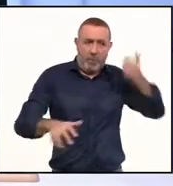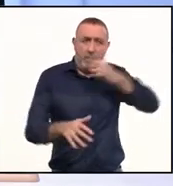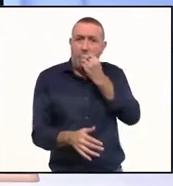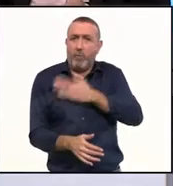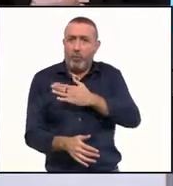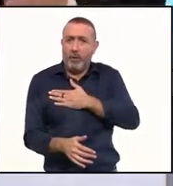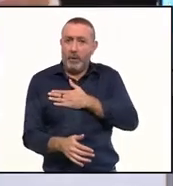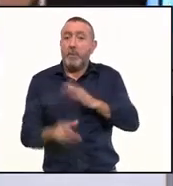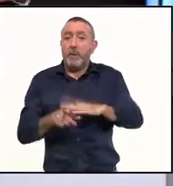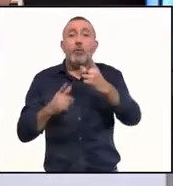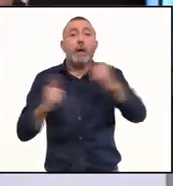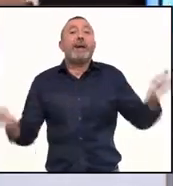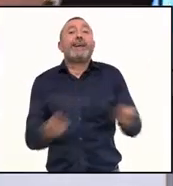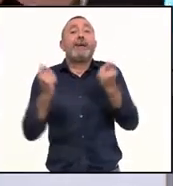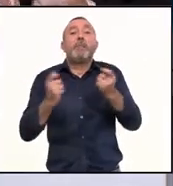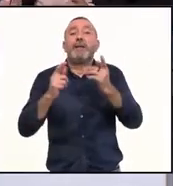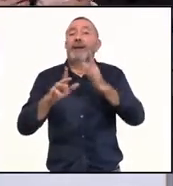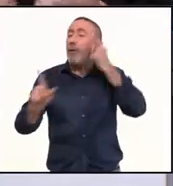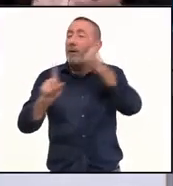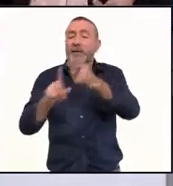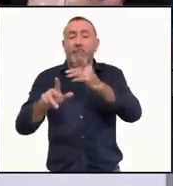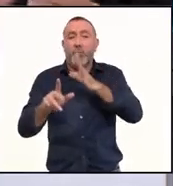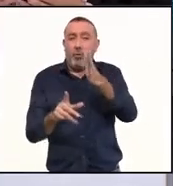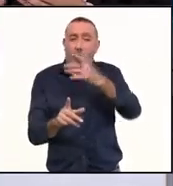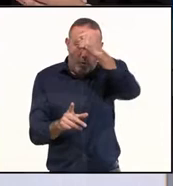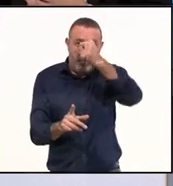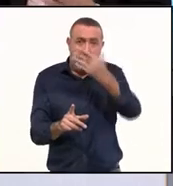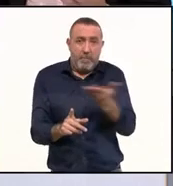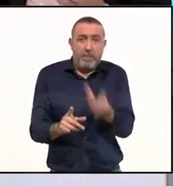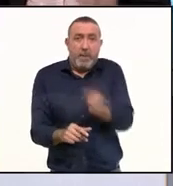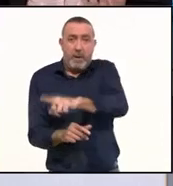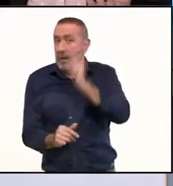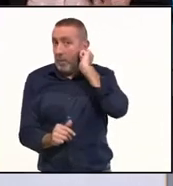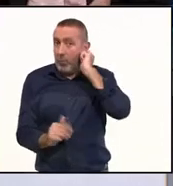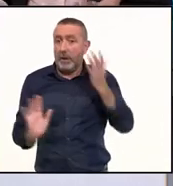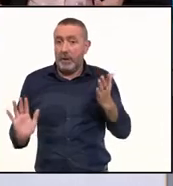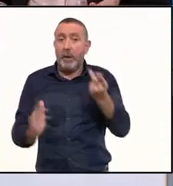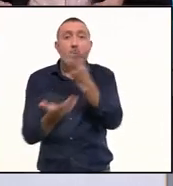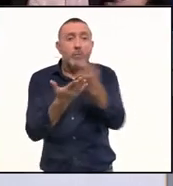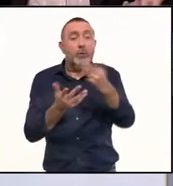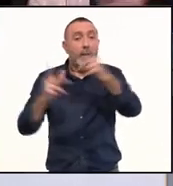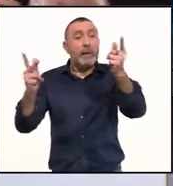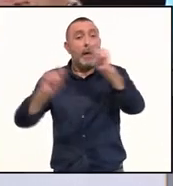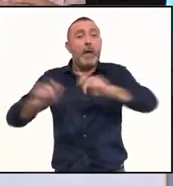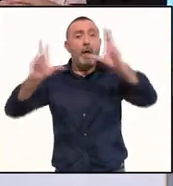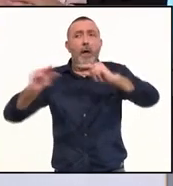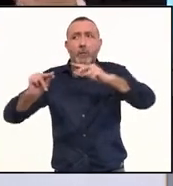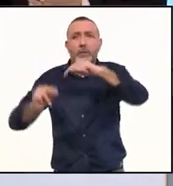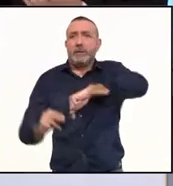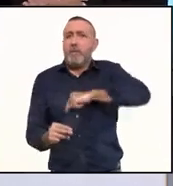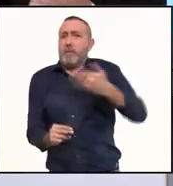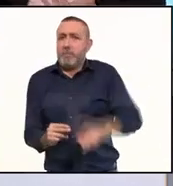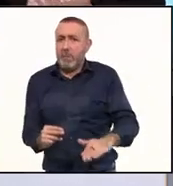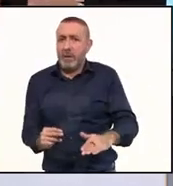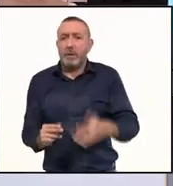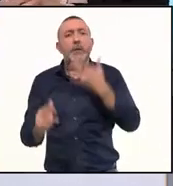esto es una campaña de violencia contra las mujeres que ejerce el hombre entonces la tuvieron que retirar porque muchos se sintieron mal entonces claro hay que conseguir que